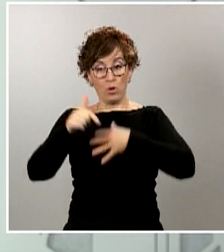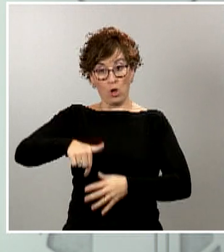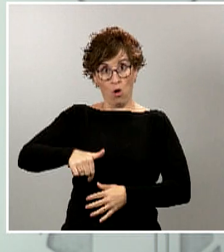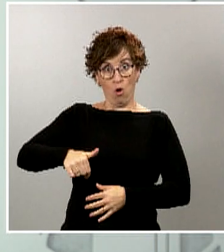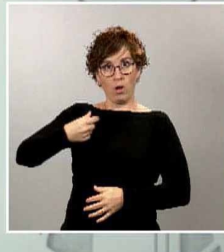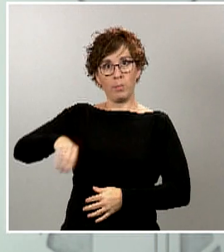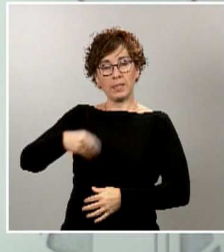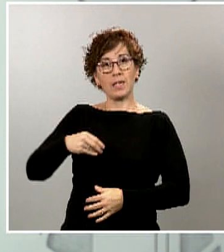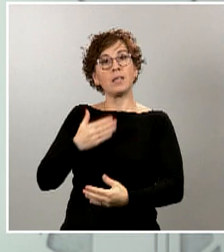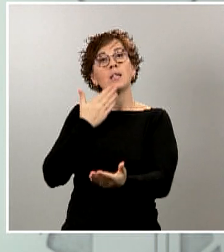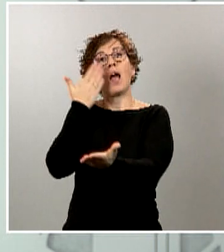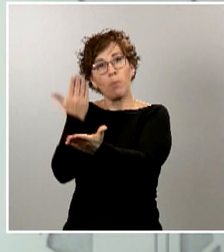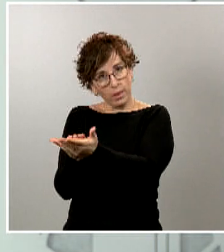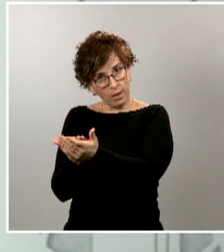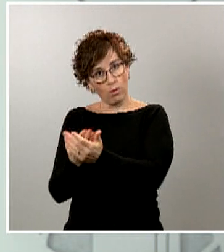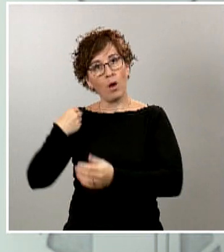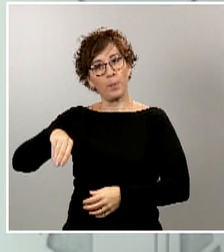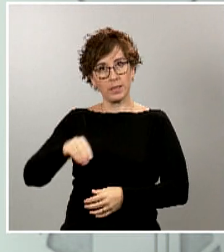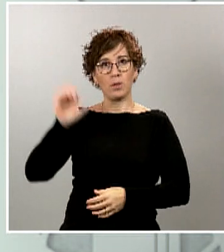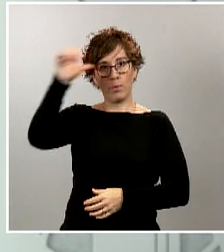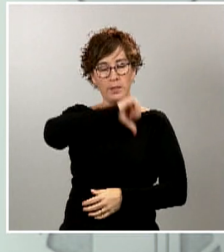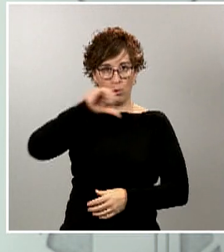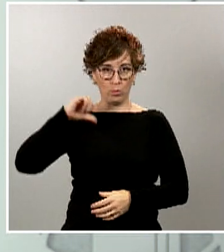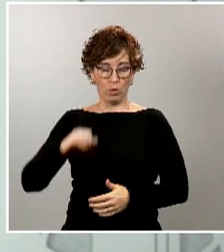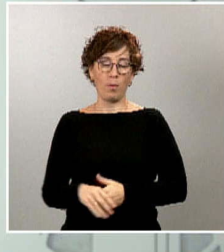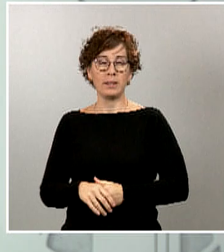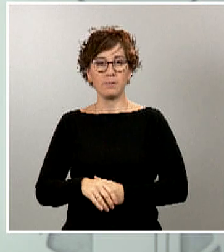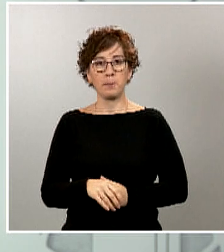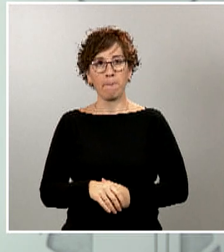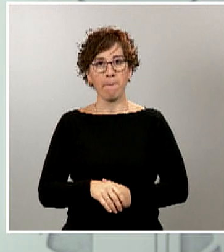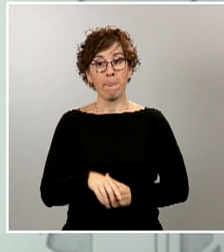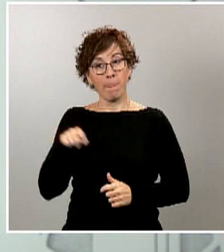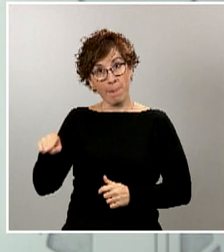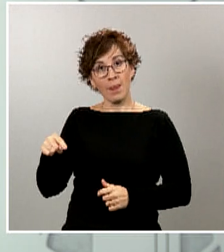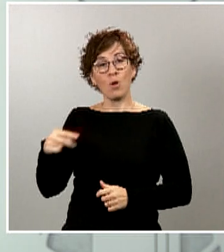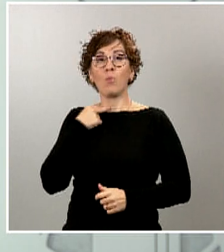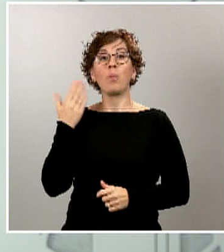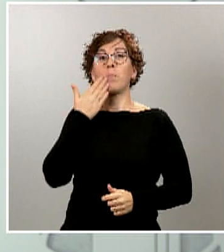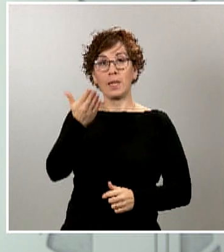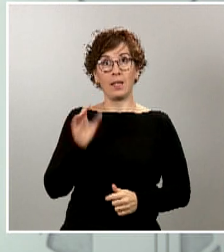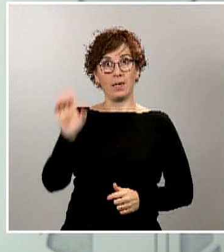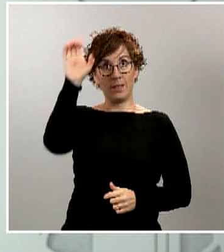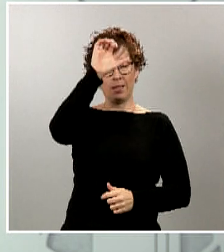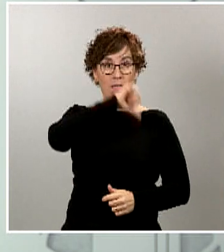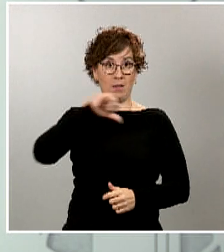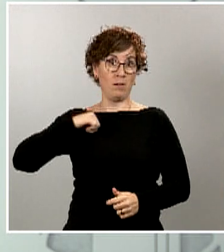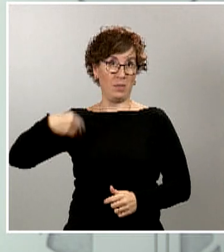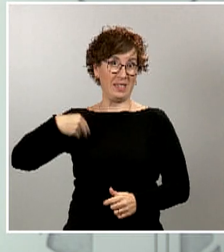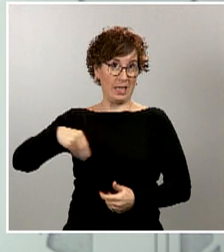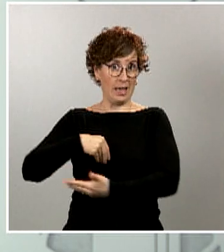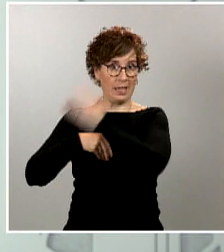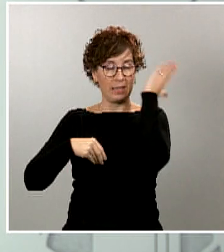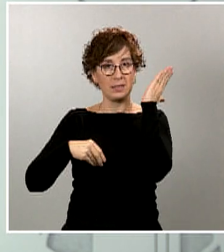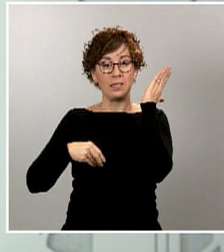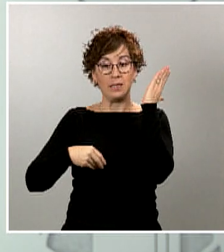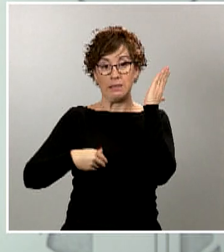solicitado a los presidentes de comunidades autónomas. El presidente del Gobierno ha pedido al conjunto de presidentes de comunidades autónomas que antes del viernes,